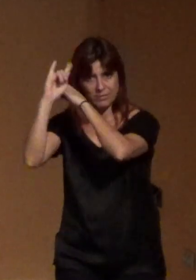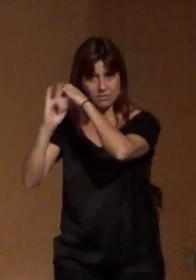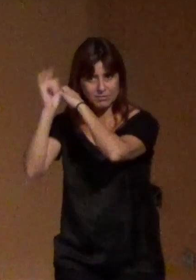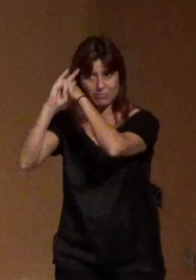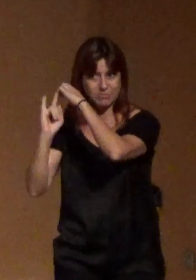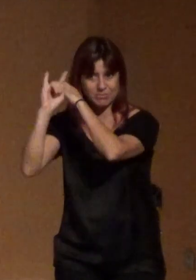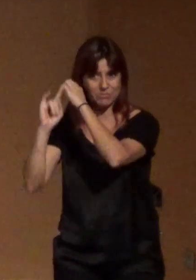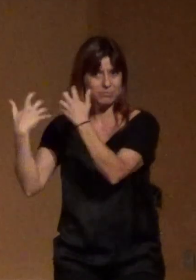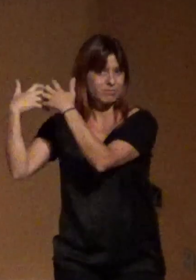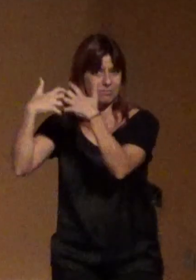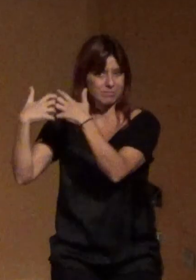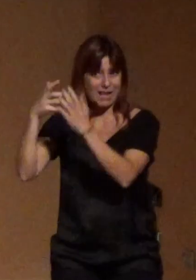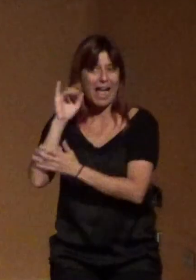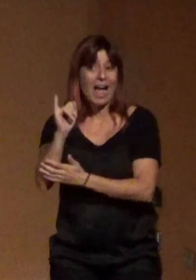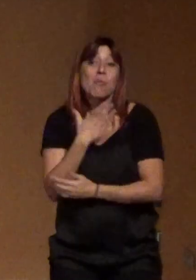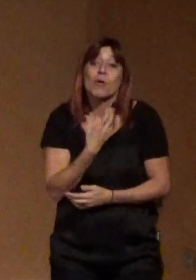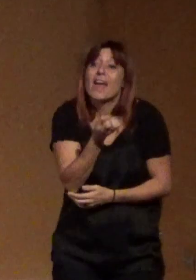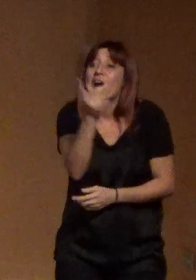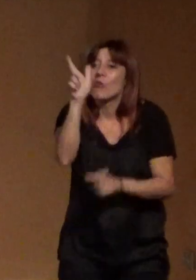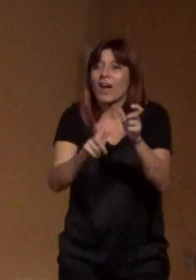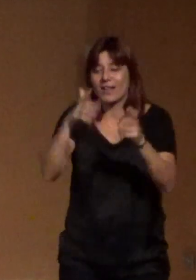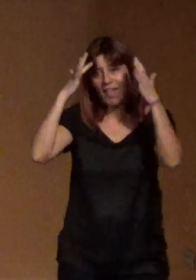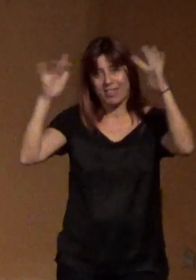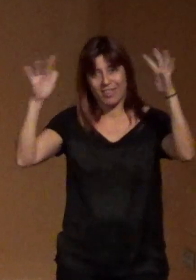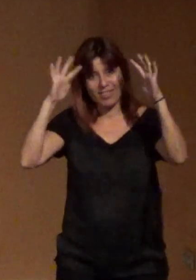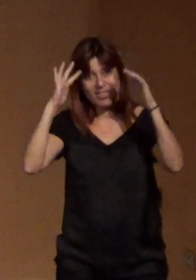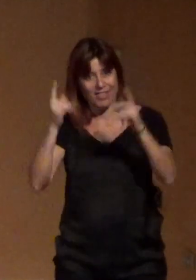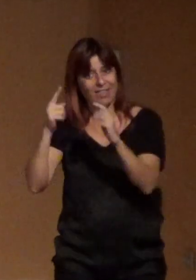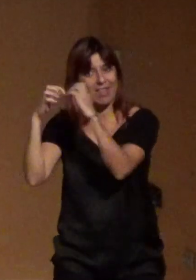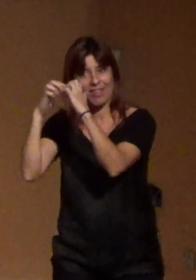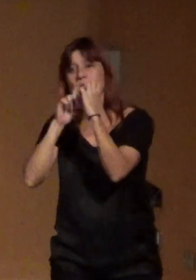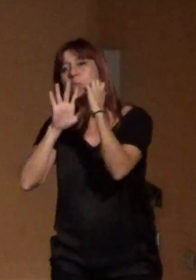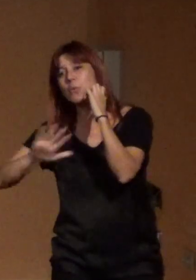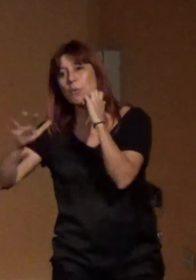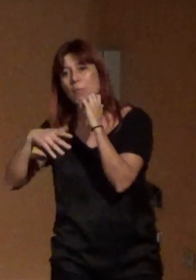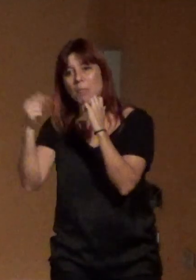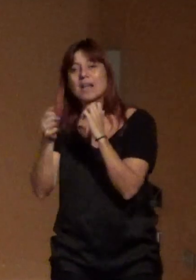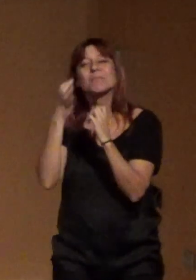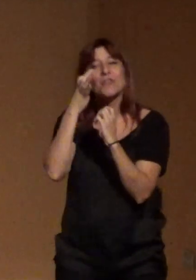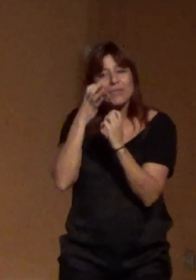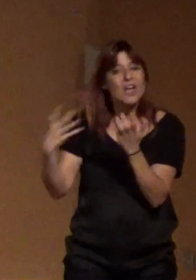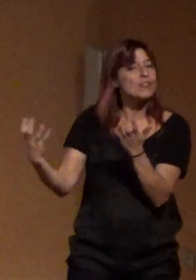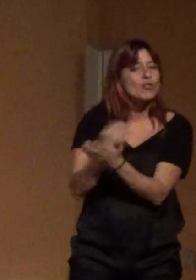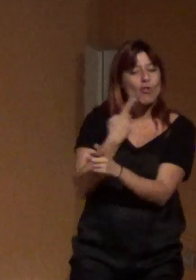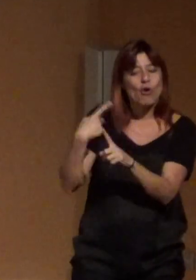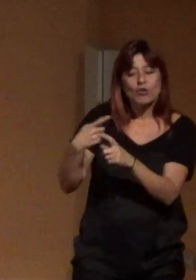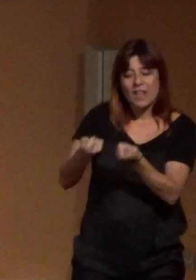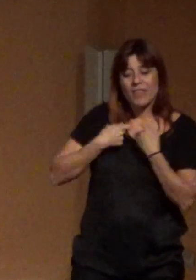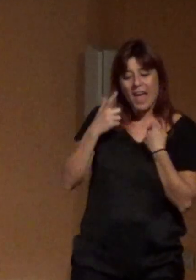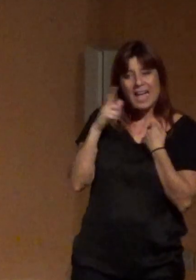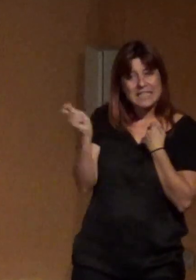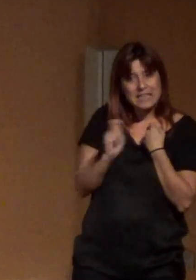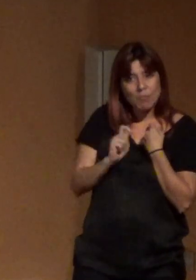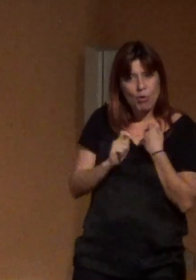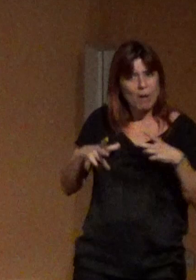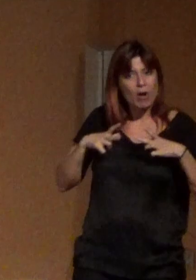la expresión, pero bueno, habrá gente que estará despistada, pero lógicamente eso se traduce en una actividad que podemos todos recoger